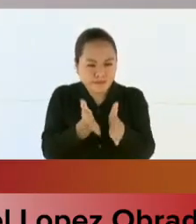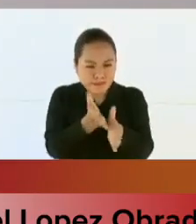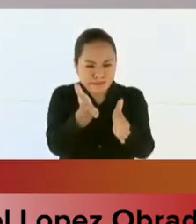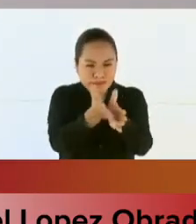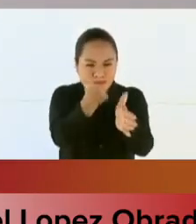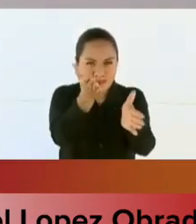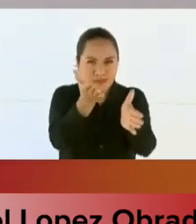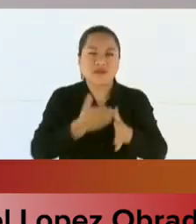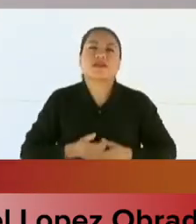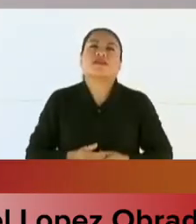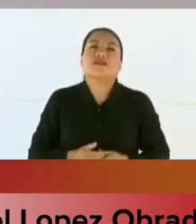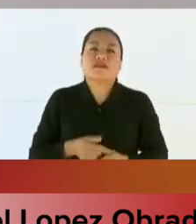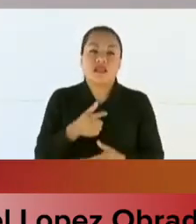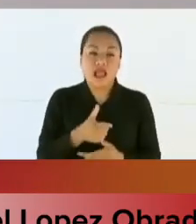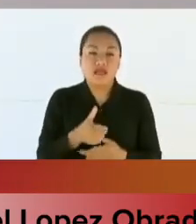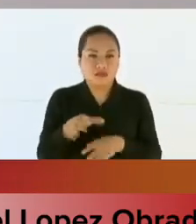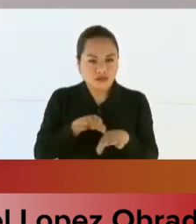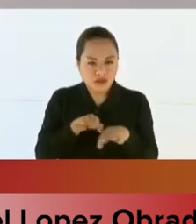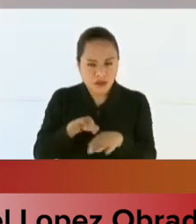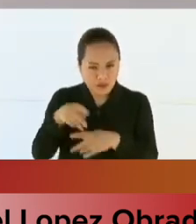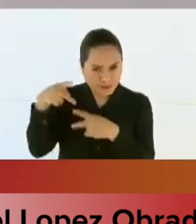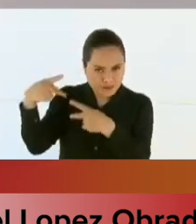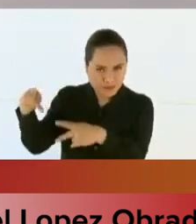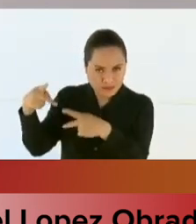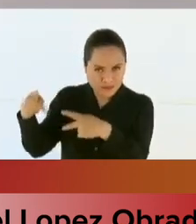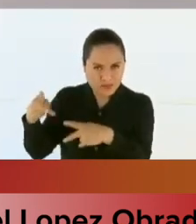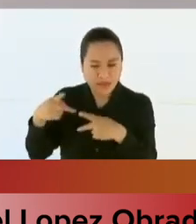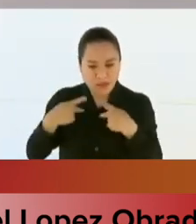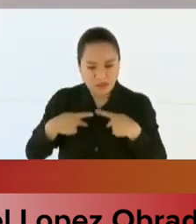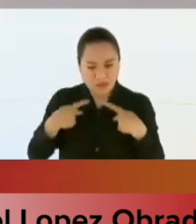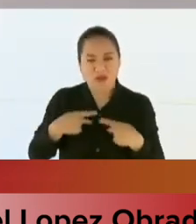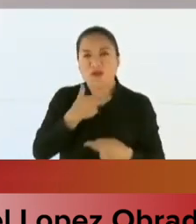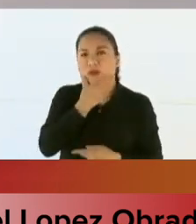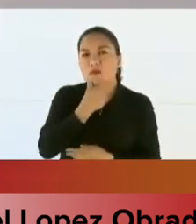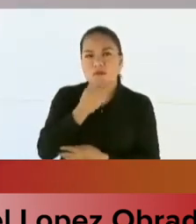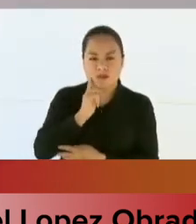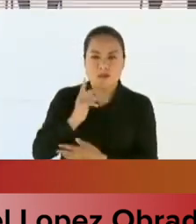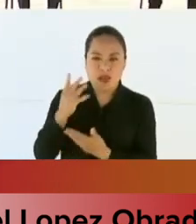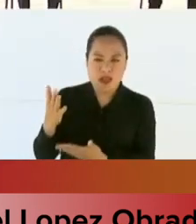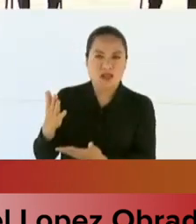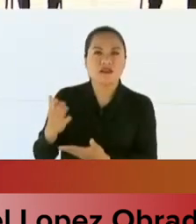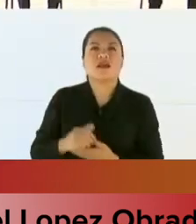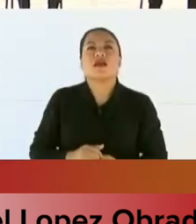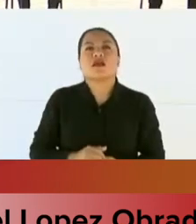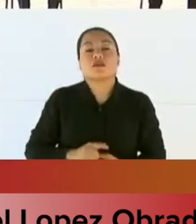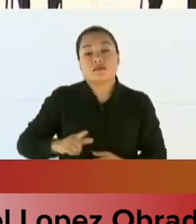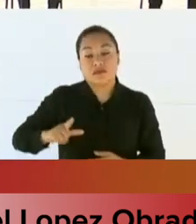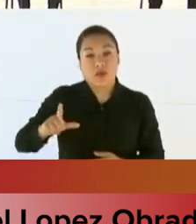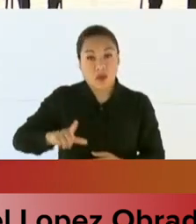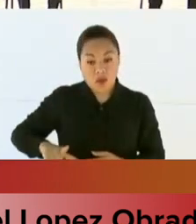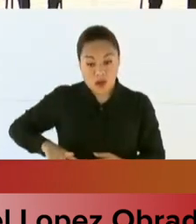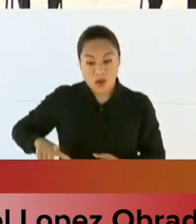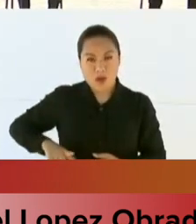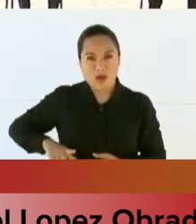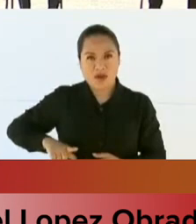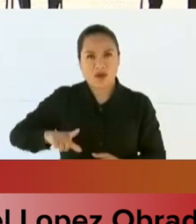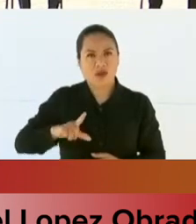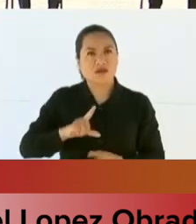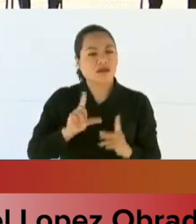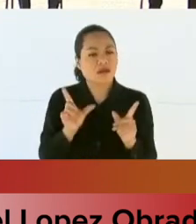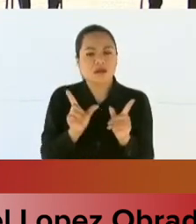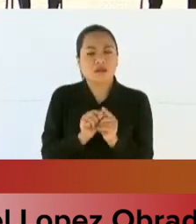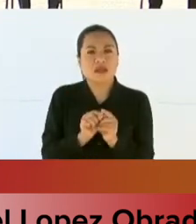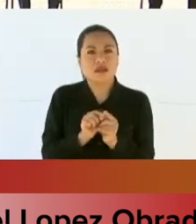Es su obra. El gobierno solo aportó